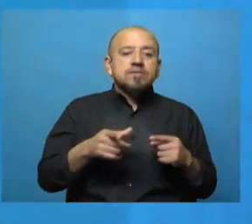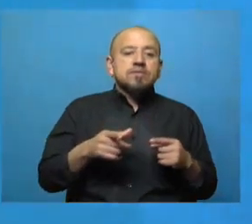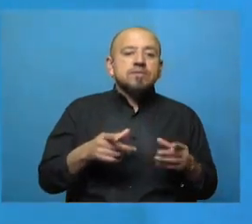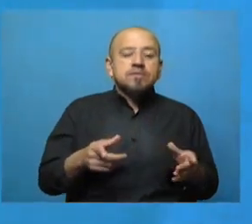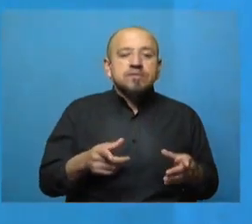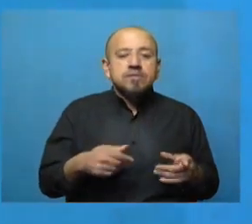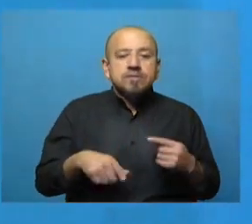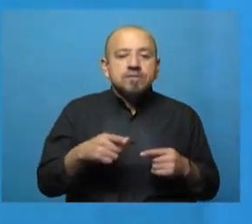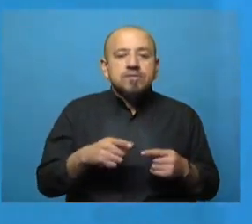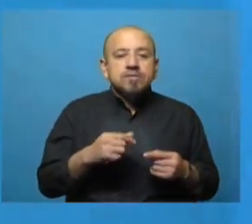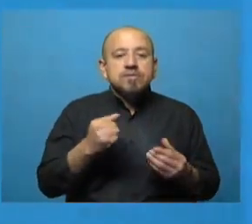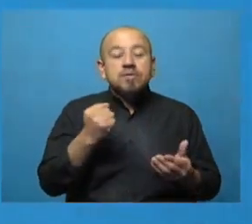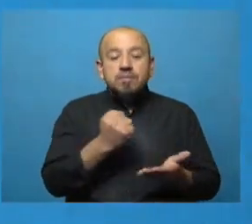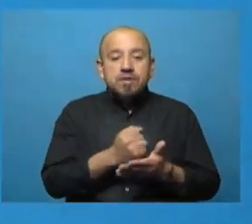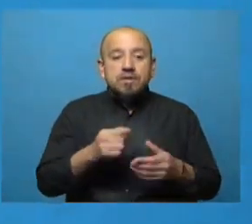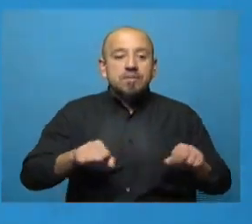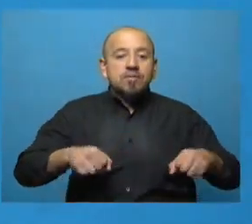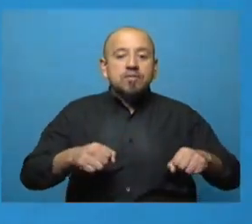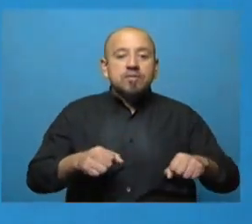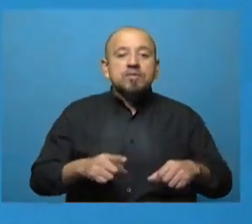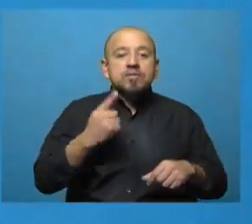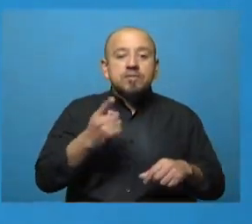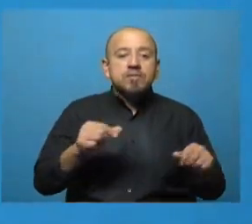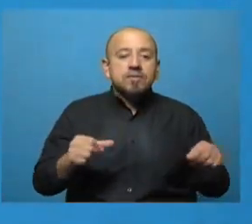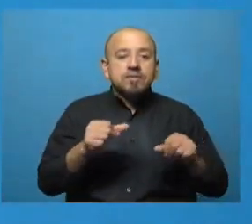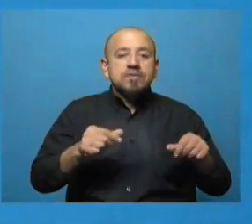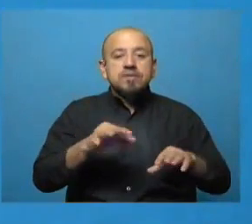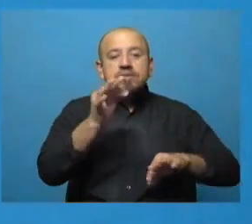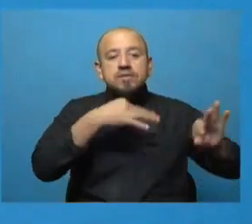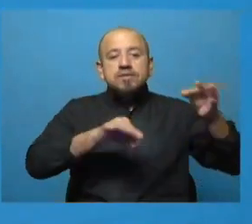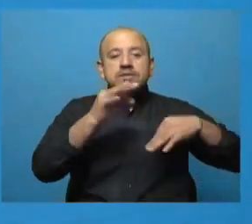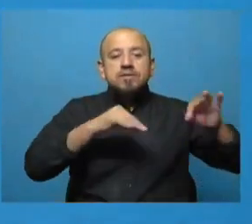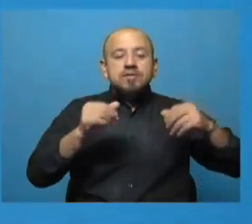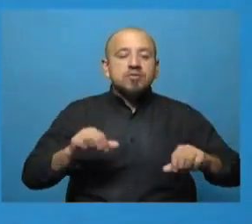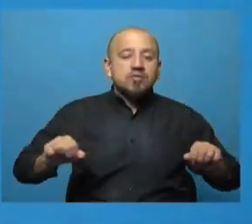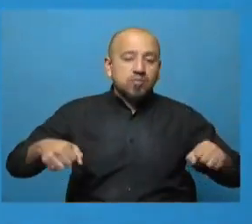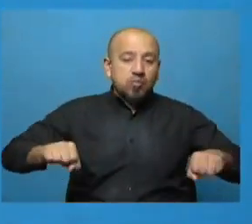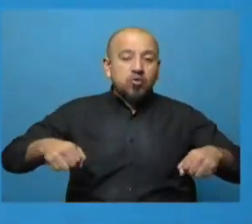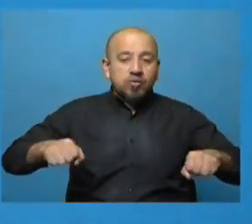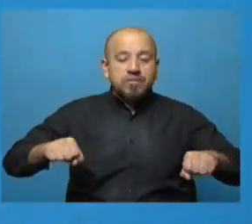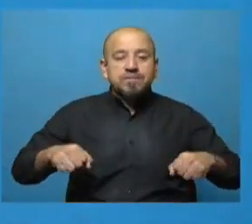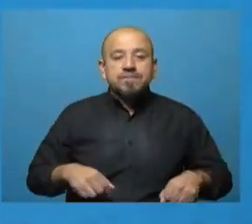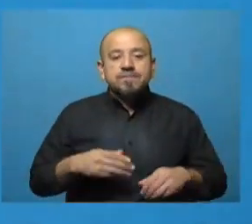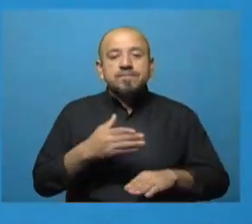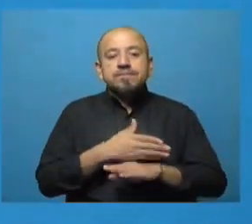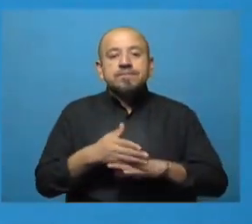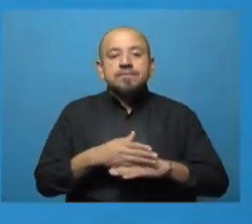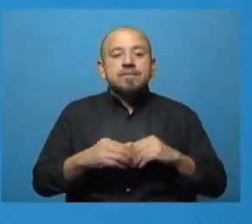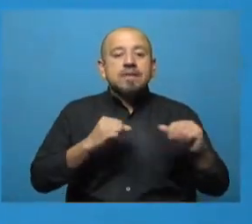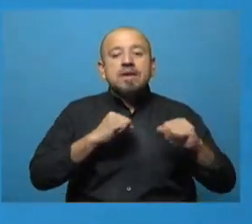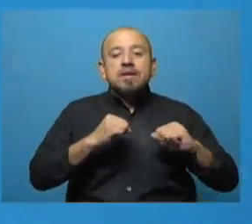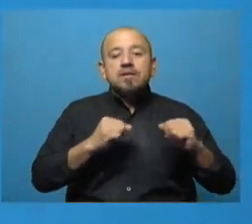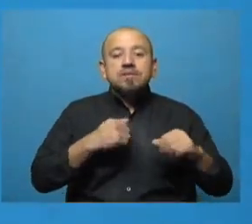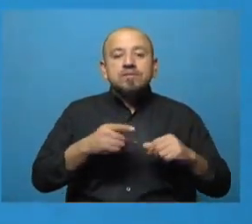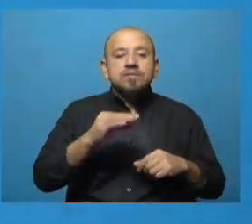auspiciaba el espectáculo Bueno y eso fue lo primero que hice en teatro en mi vida chófer después se fue Carrasco se fue y el